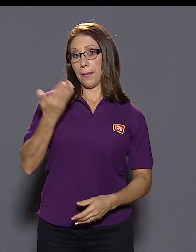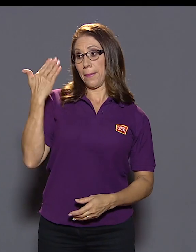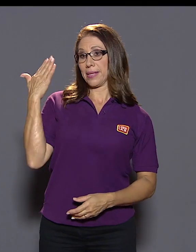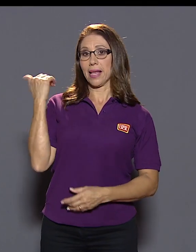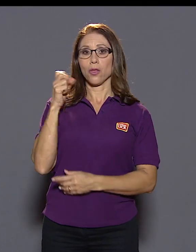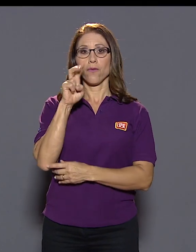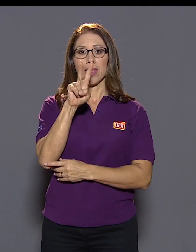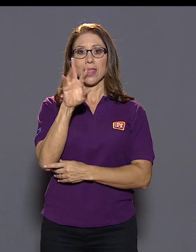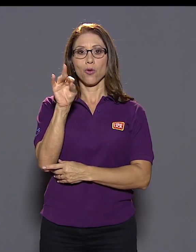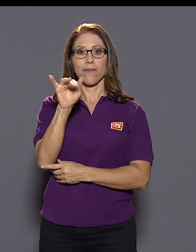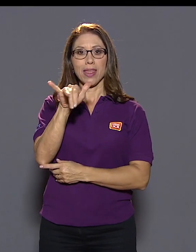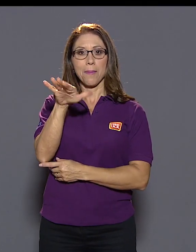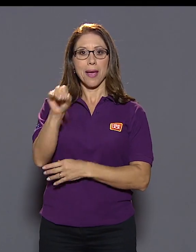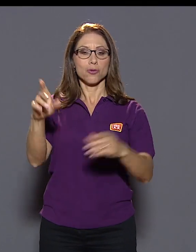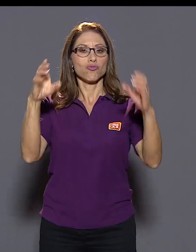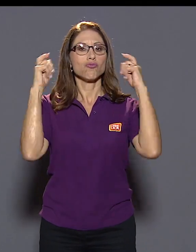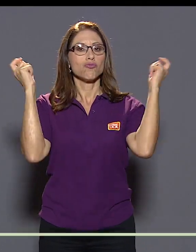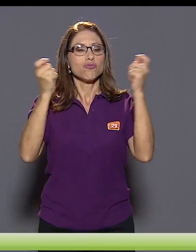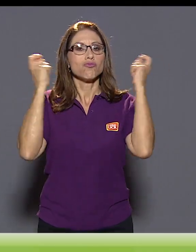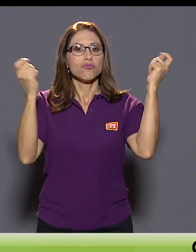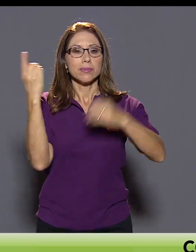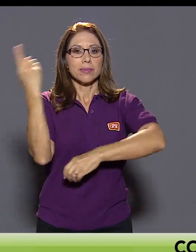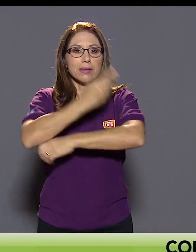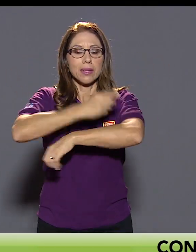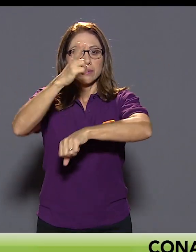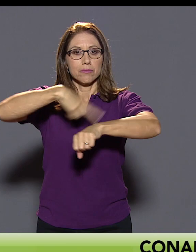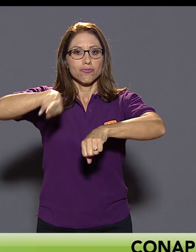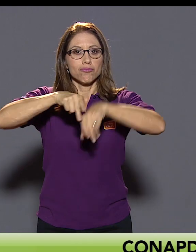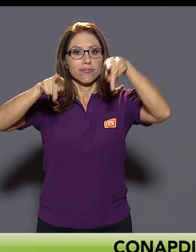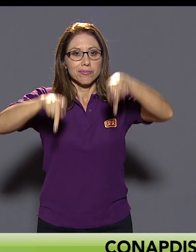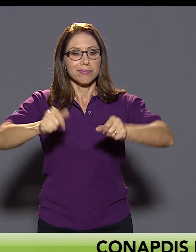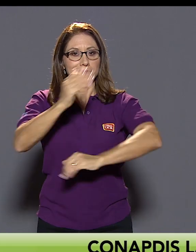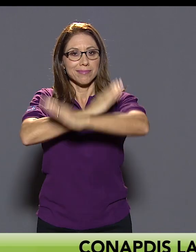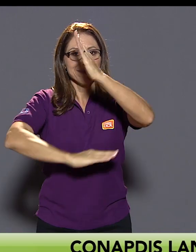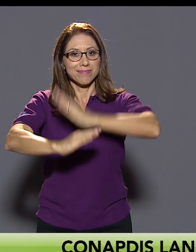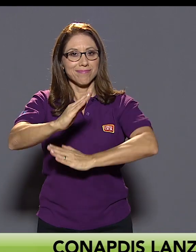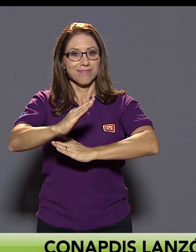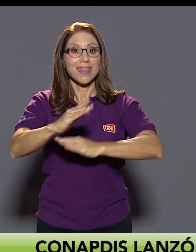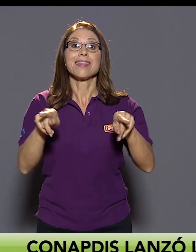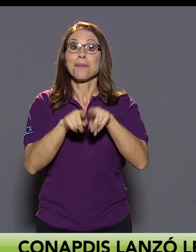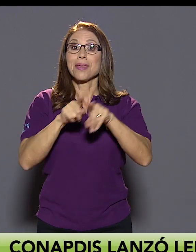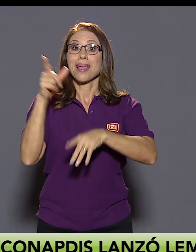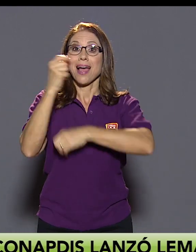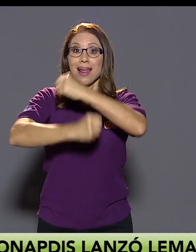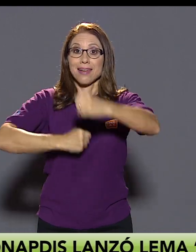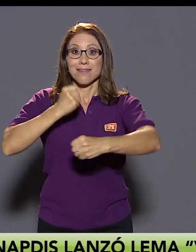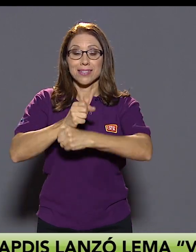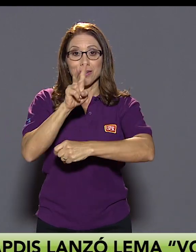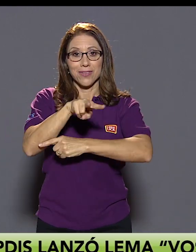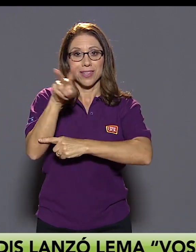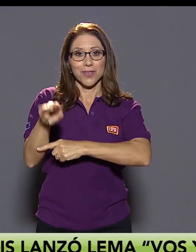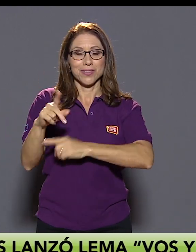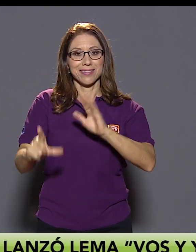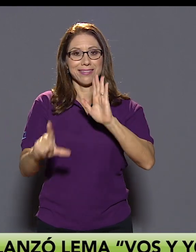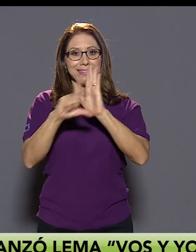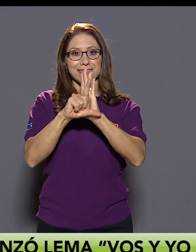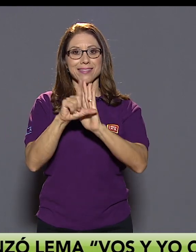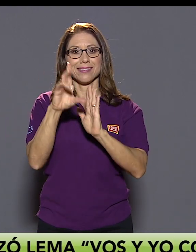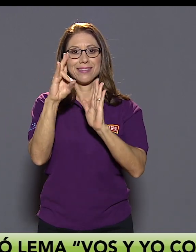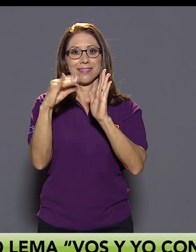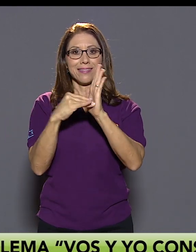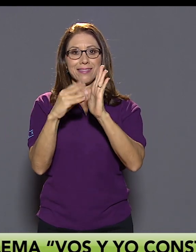El pasado 29 de mayo se conmemoró el Día Nacional de las Personas con Discapacidad y el aniversario número 22 de la